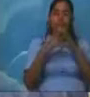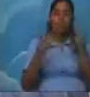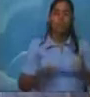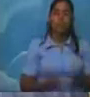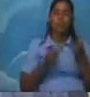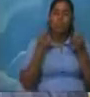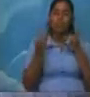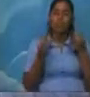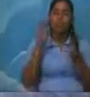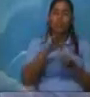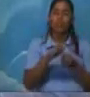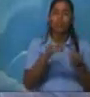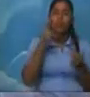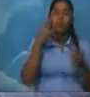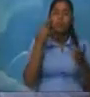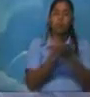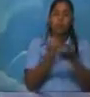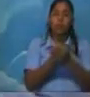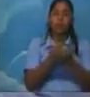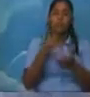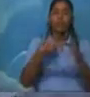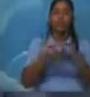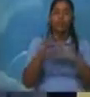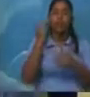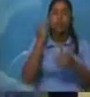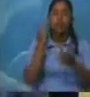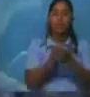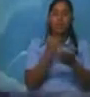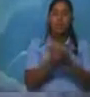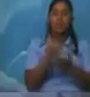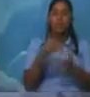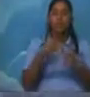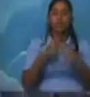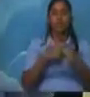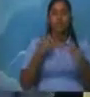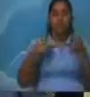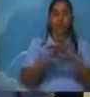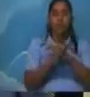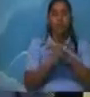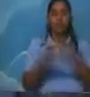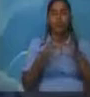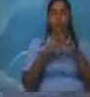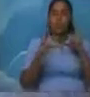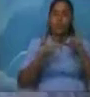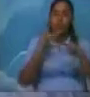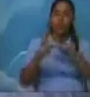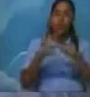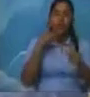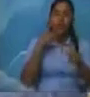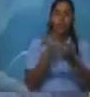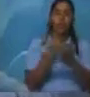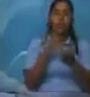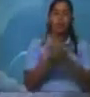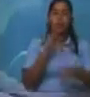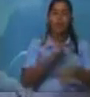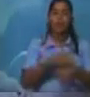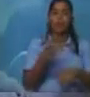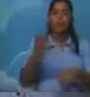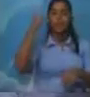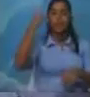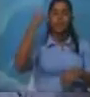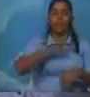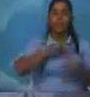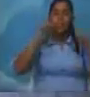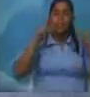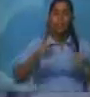cómo está hermano pasá la prueba pasando la prueba y cuándo vas a pasar la prueba todos los días usted pasa la prueba porque el día de